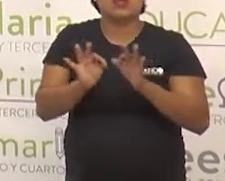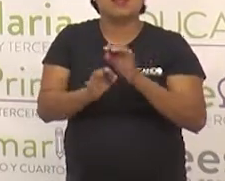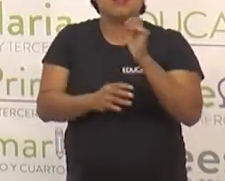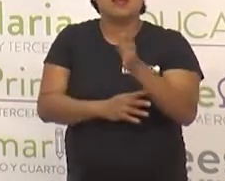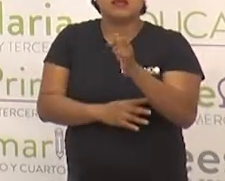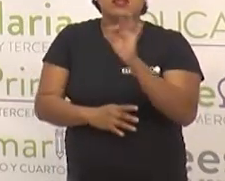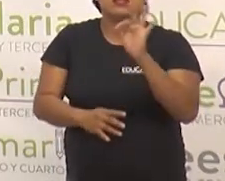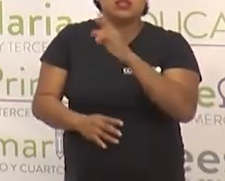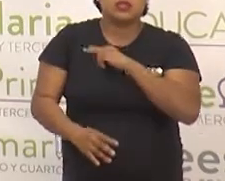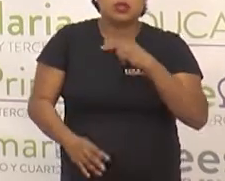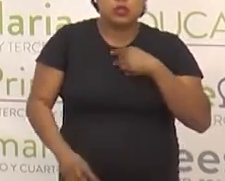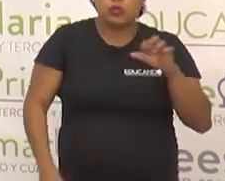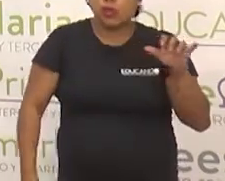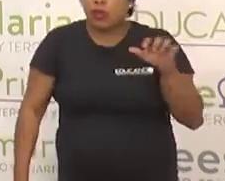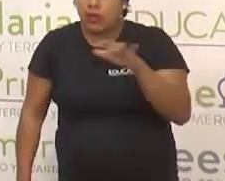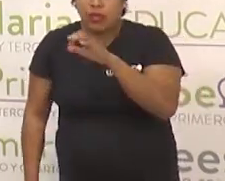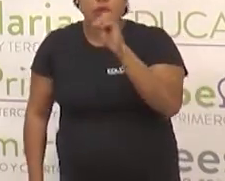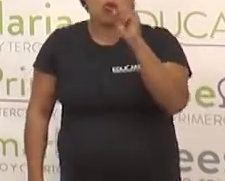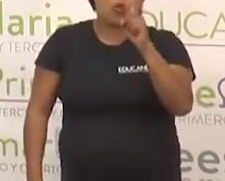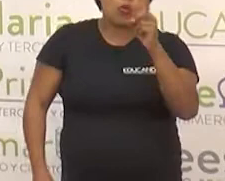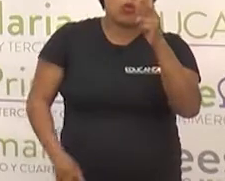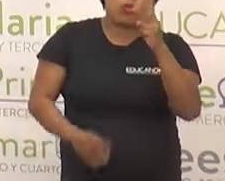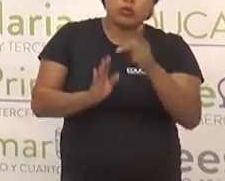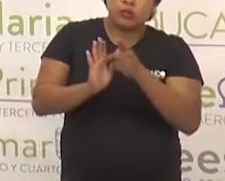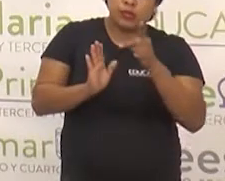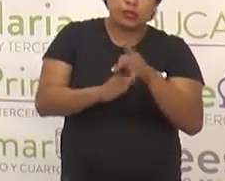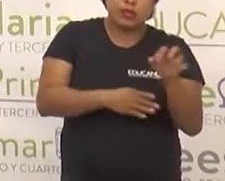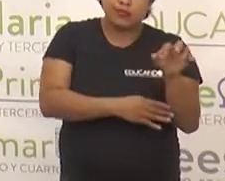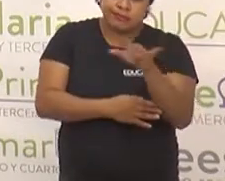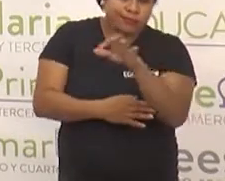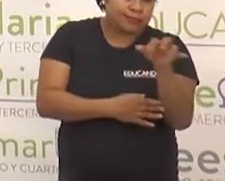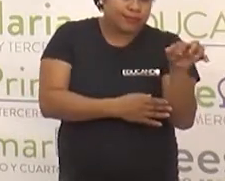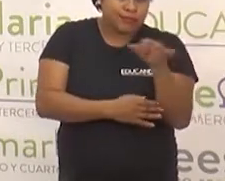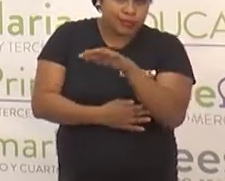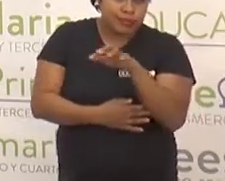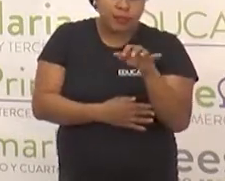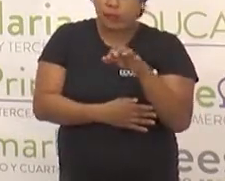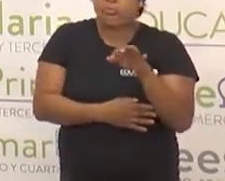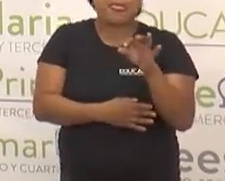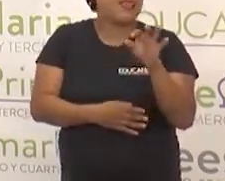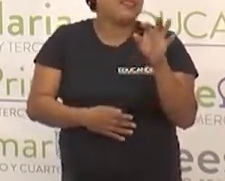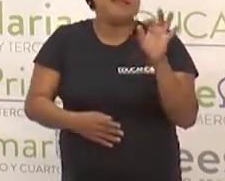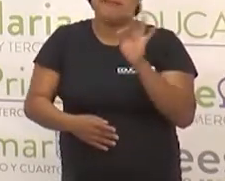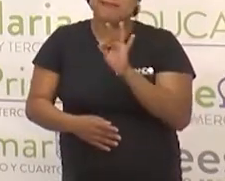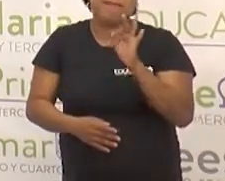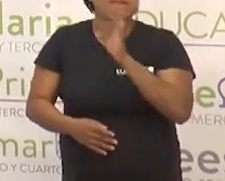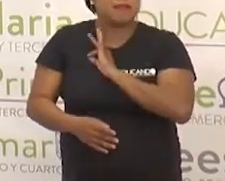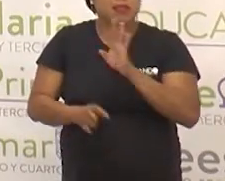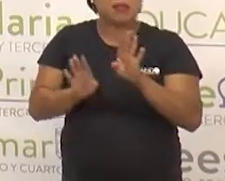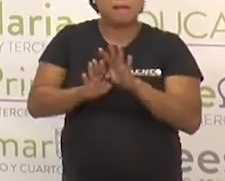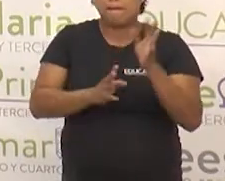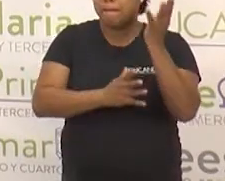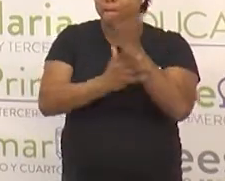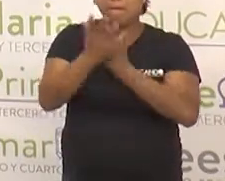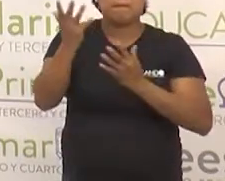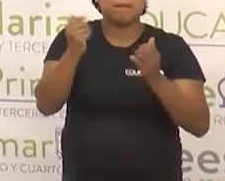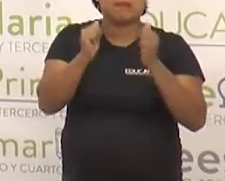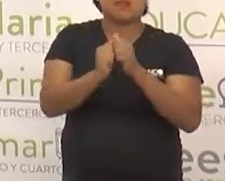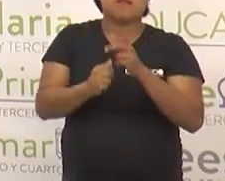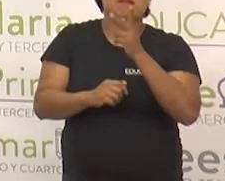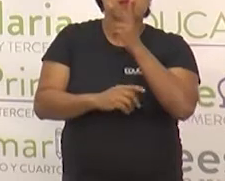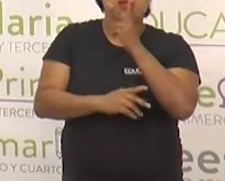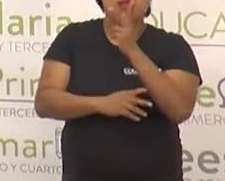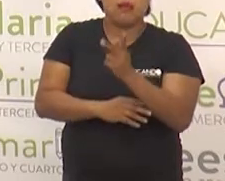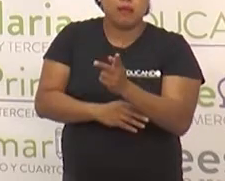importante es haber leído una o dos veces la oración. Si no, podríamos confundirnos con